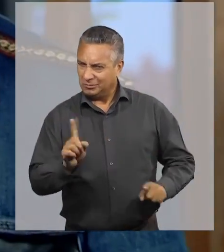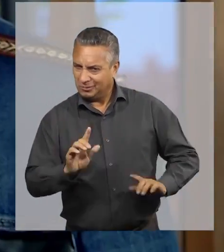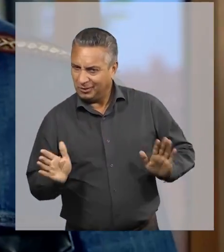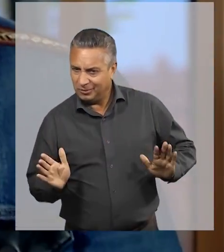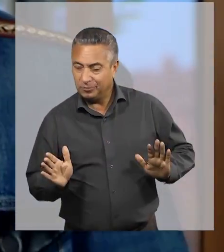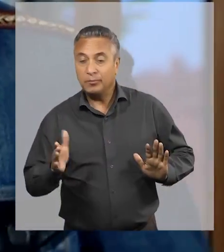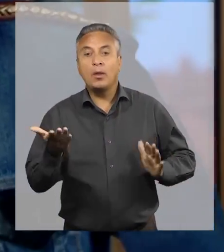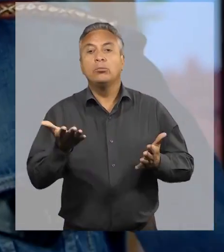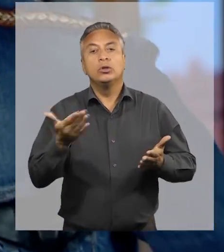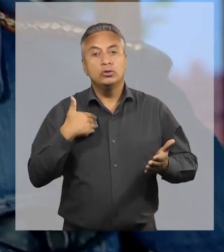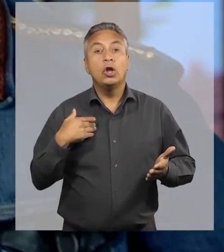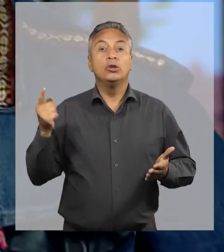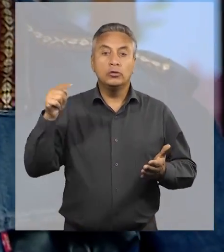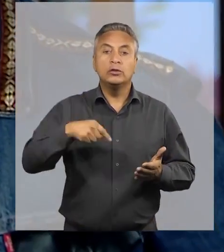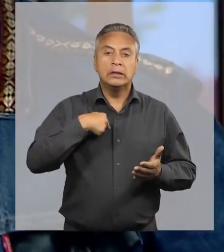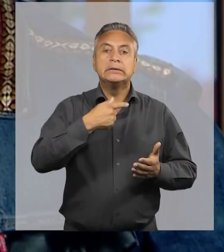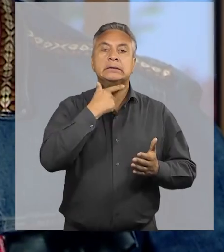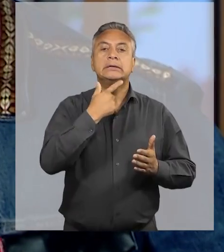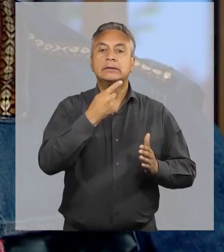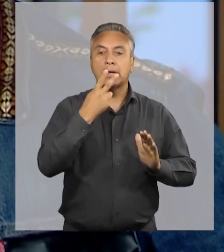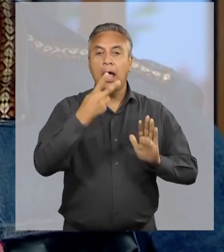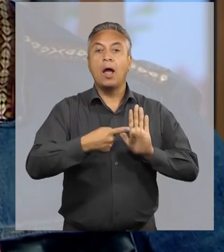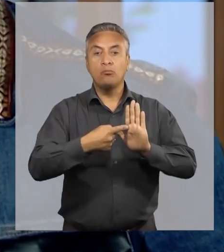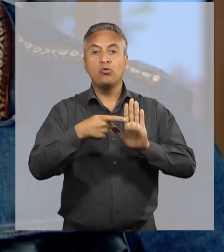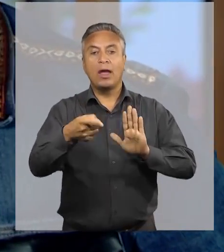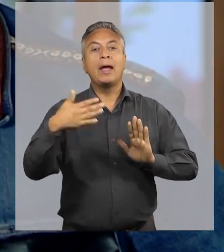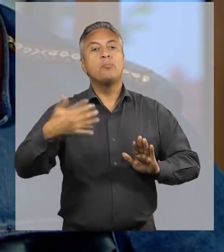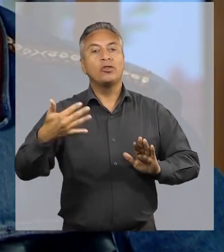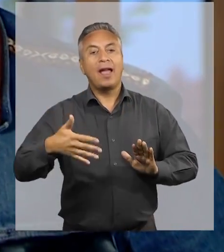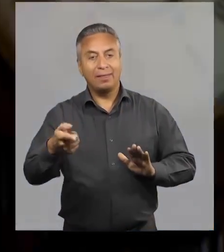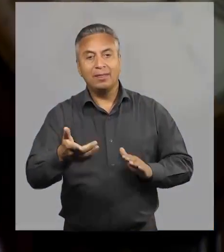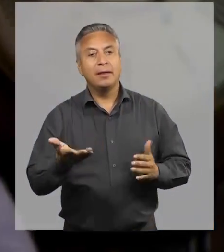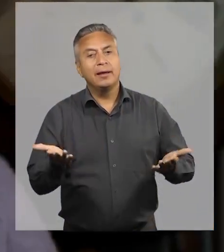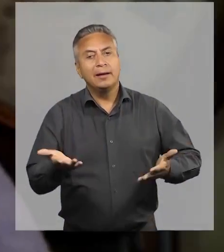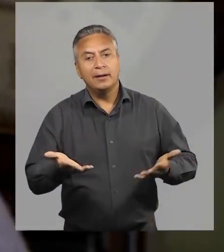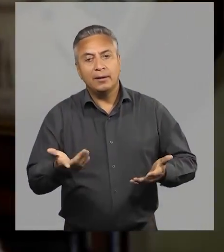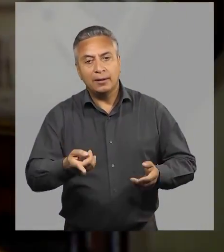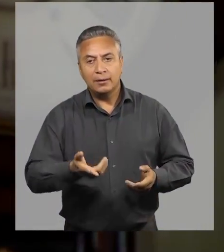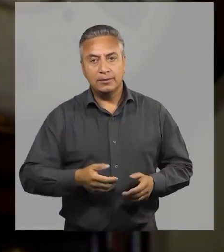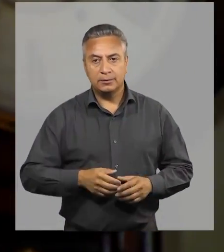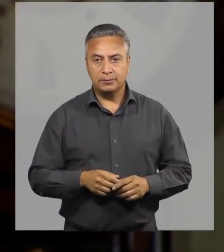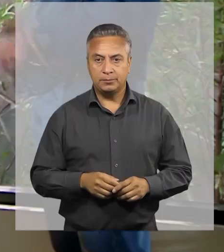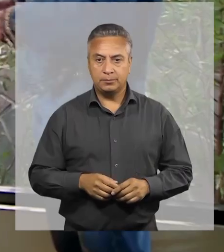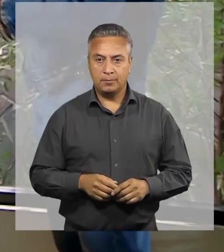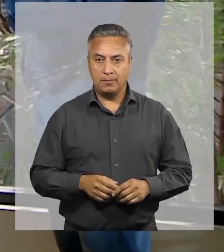temprano, ¿no? He venido porque quiero mostrarle algo importante. ¿Ah, sí? ¿Qué será?